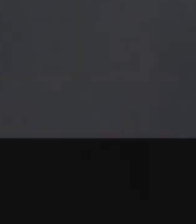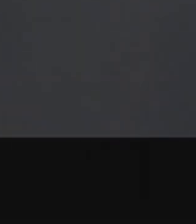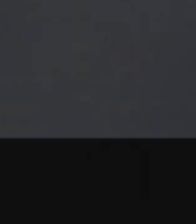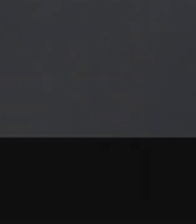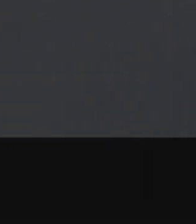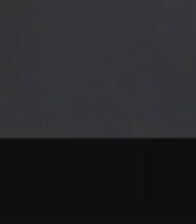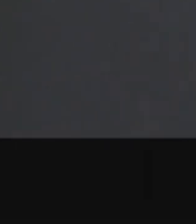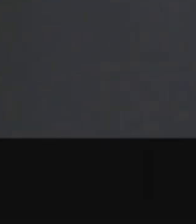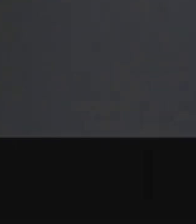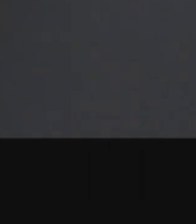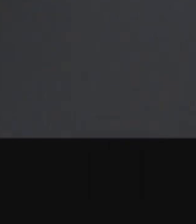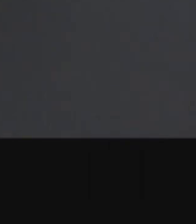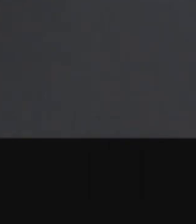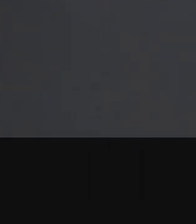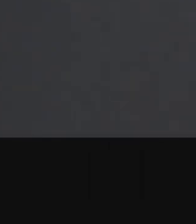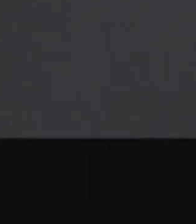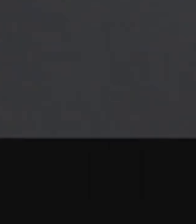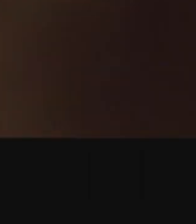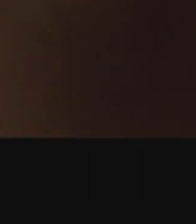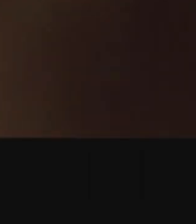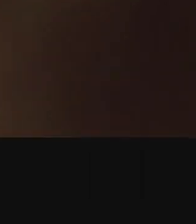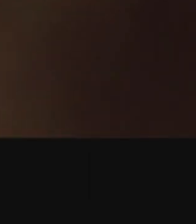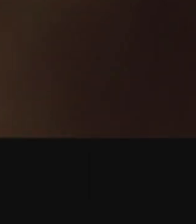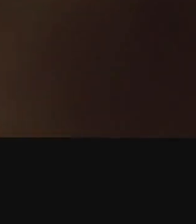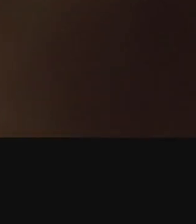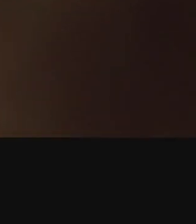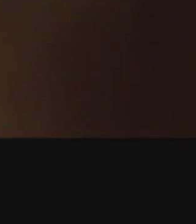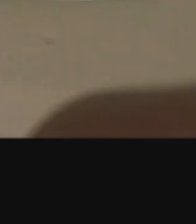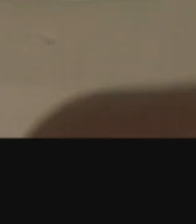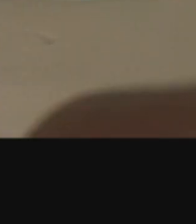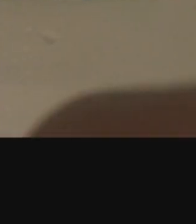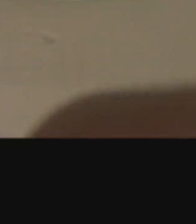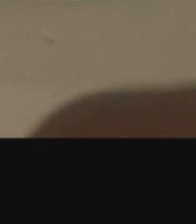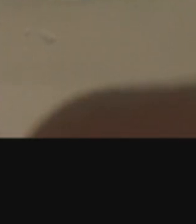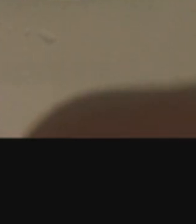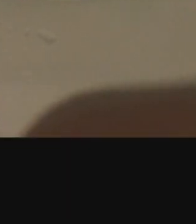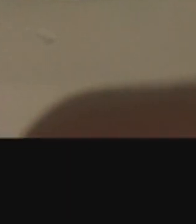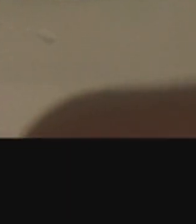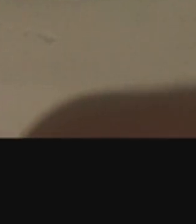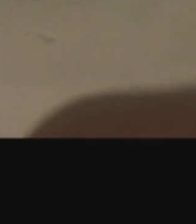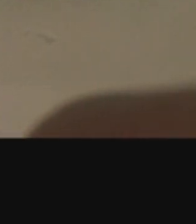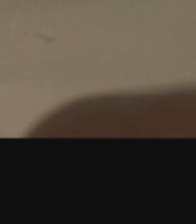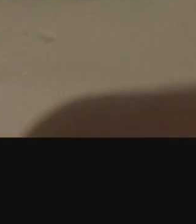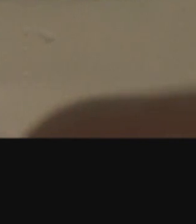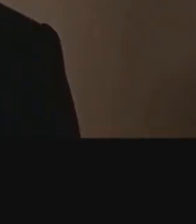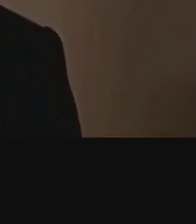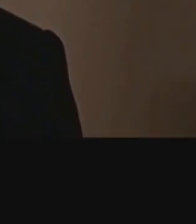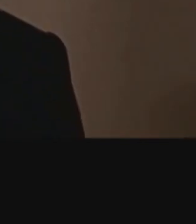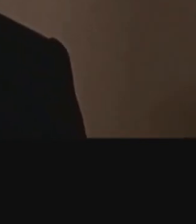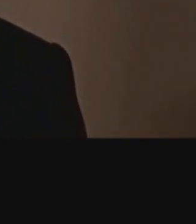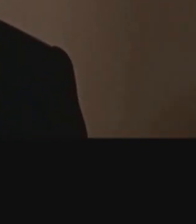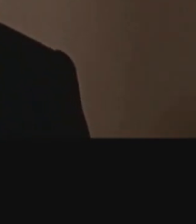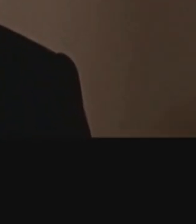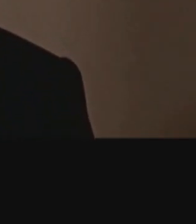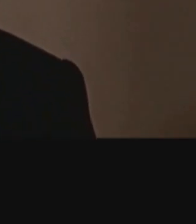Desde pequeño llegué a considerarme lo que me consideraban los demás, un enfermo crónico. Cualquier rasguño o cualquier catarro eran tratados como si la vida